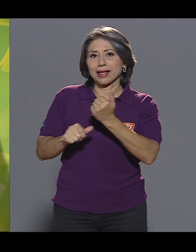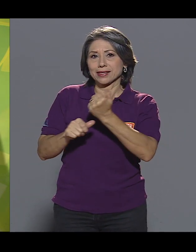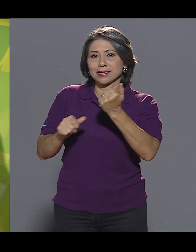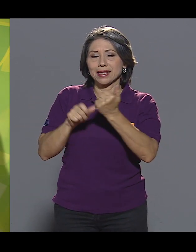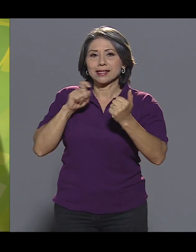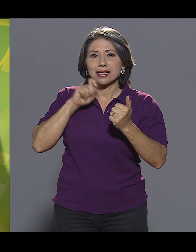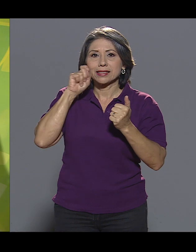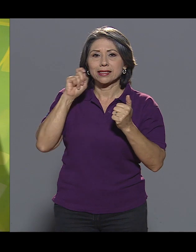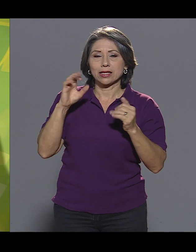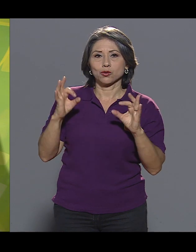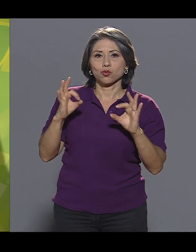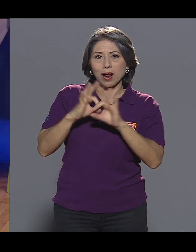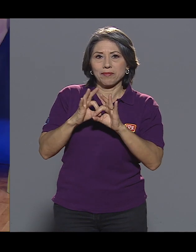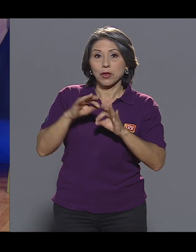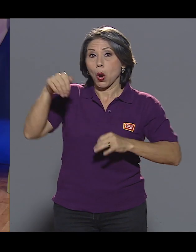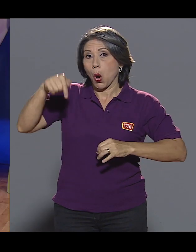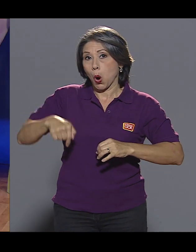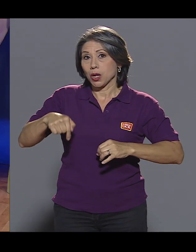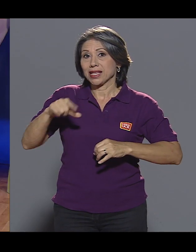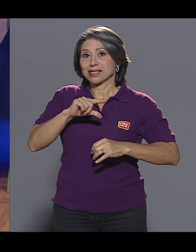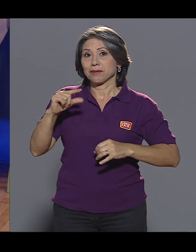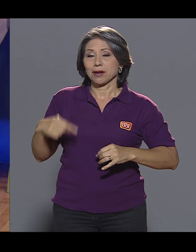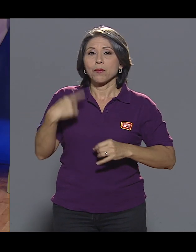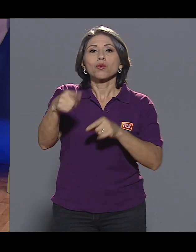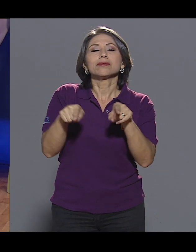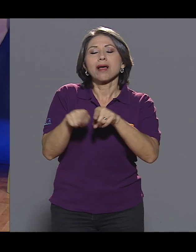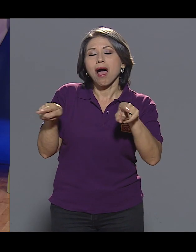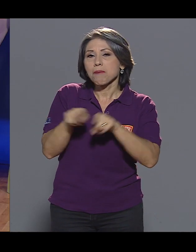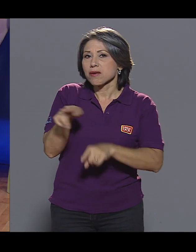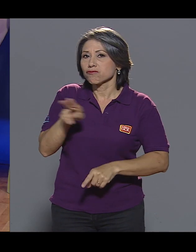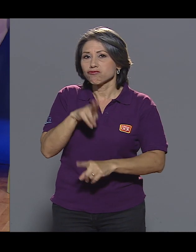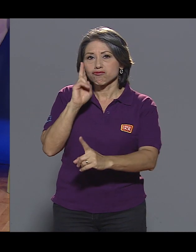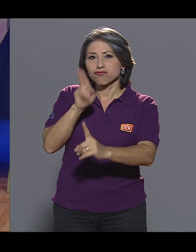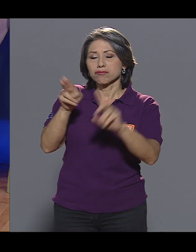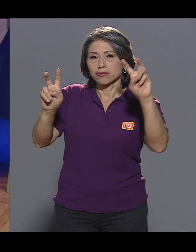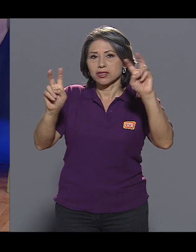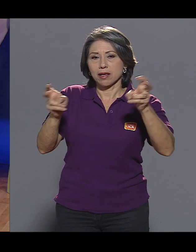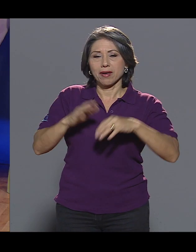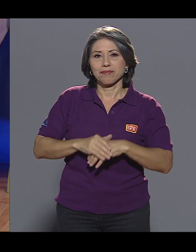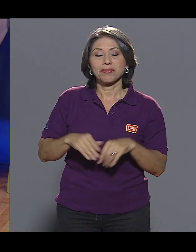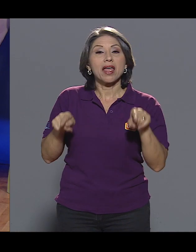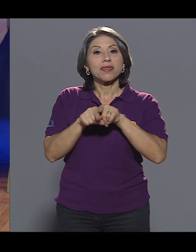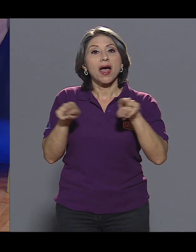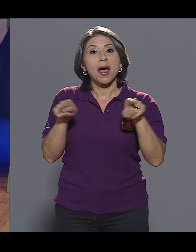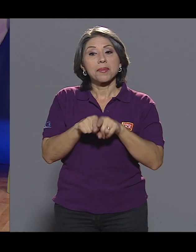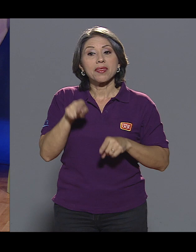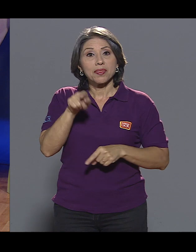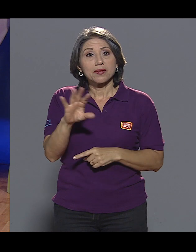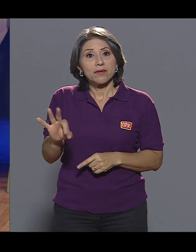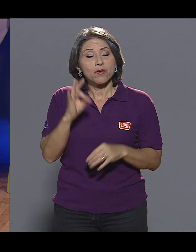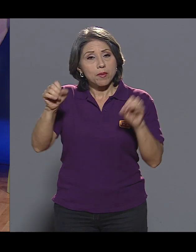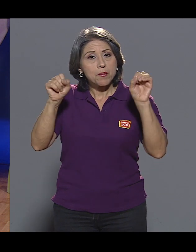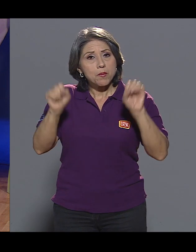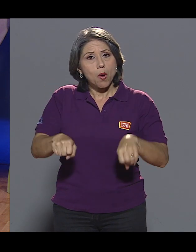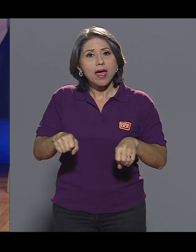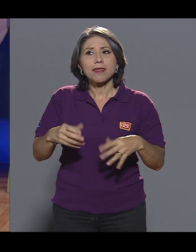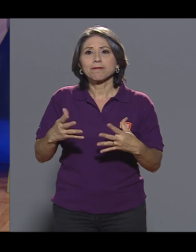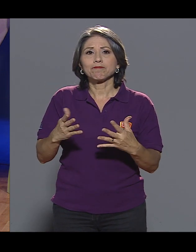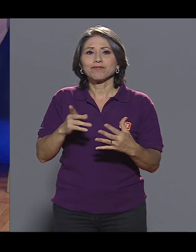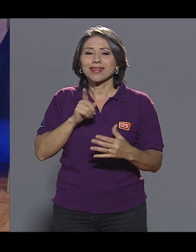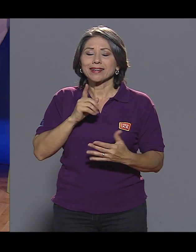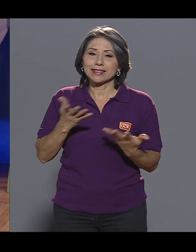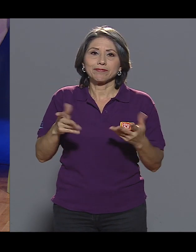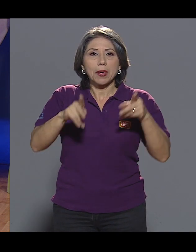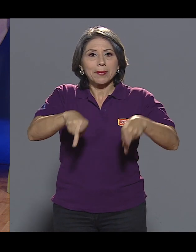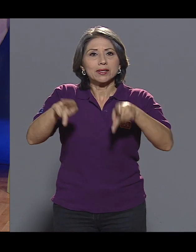en la edición de la próxima semana estaremos hablando sobre este tema, porque también es un medio para el acceso a ese acceso real